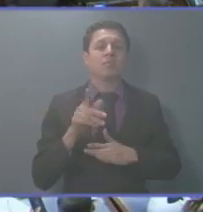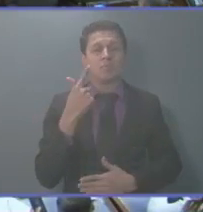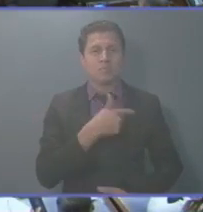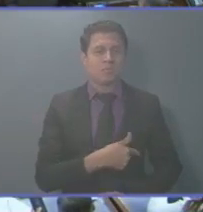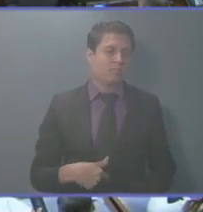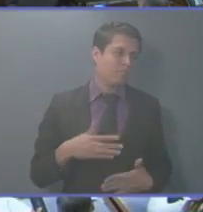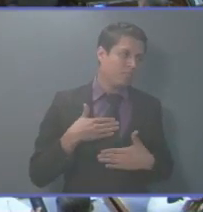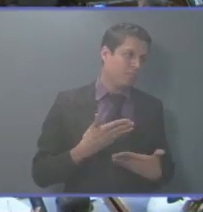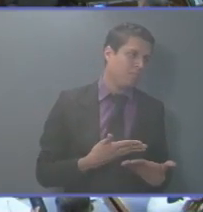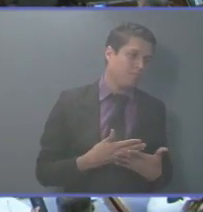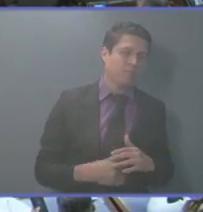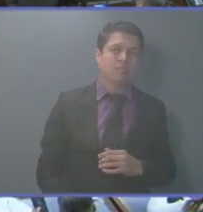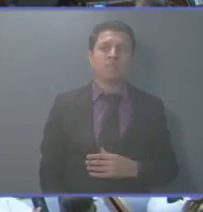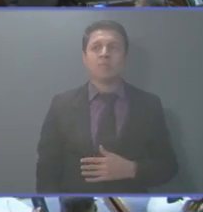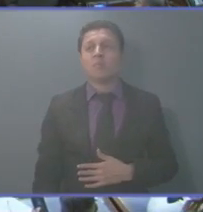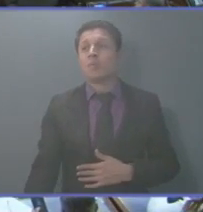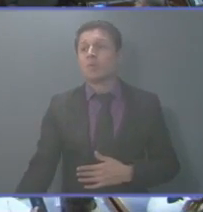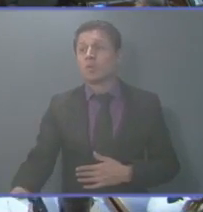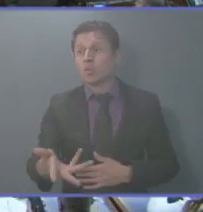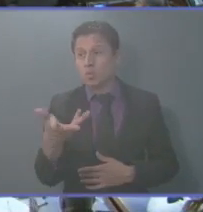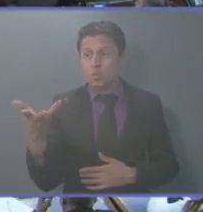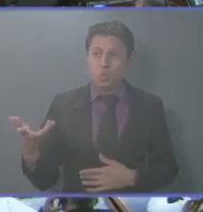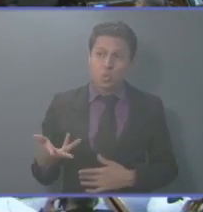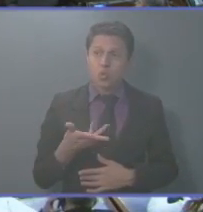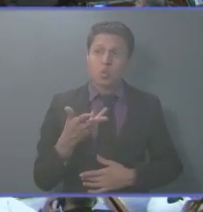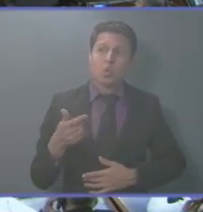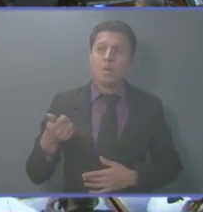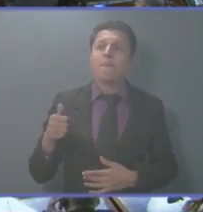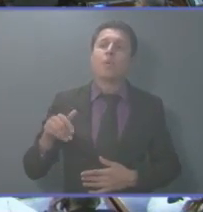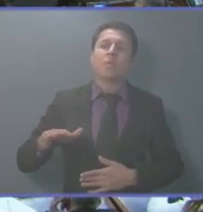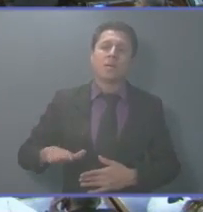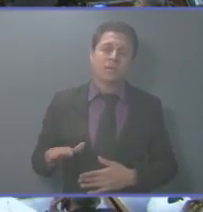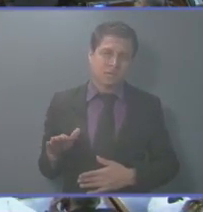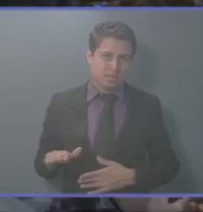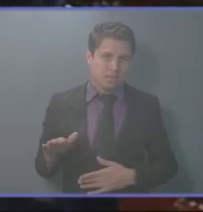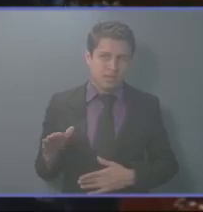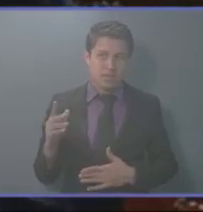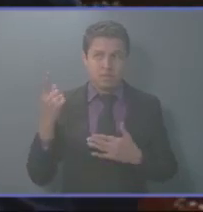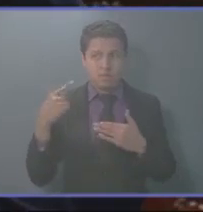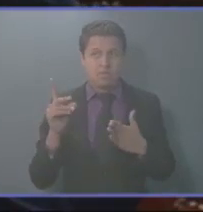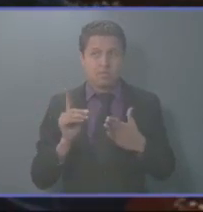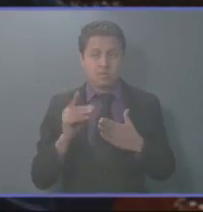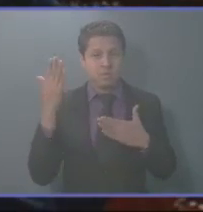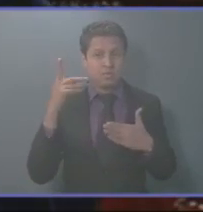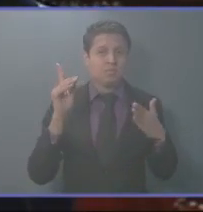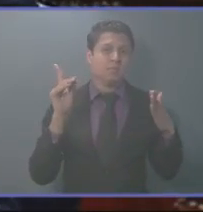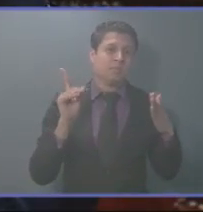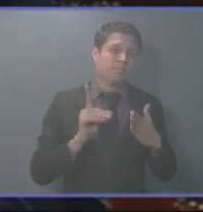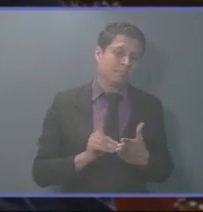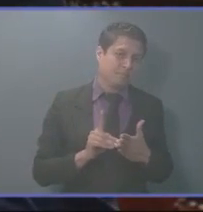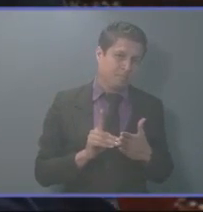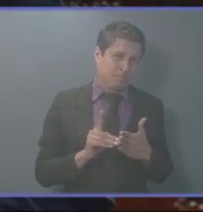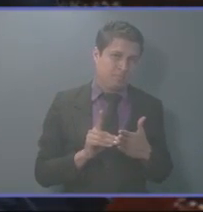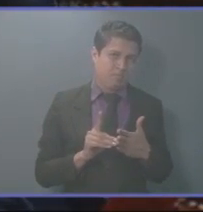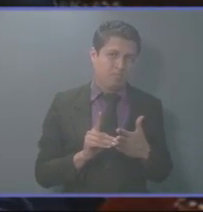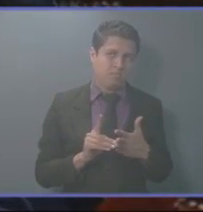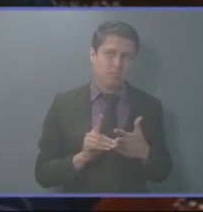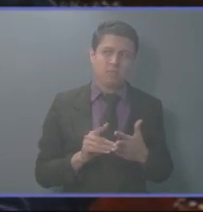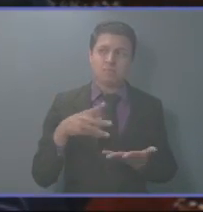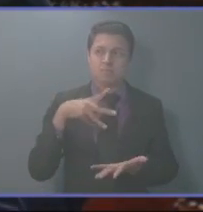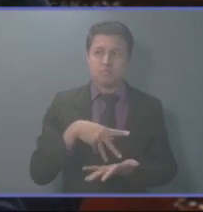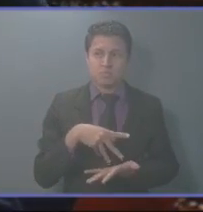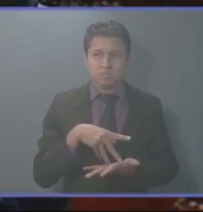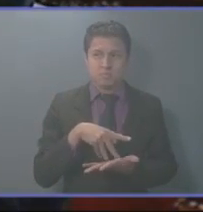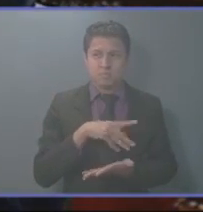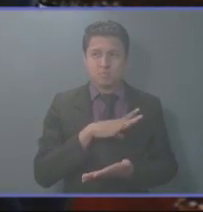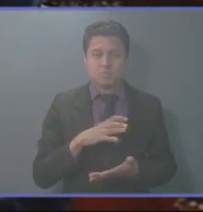Presidente, muy buenas tardes, colegas, diputadas, diputados, pueblo